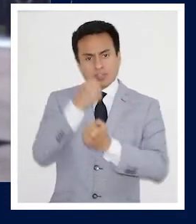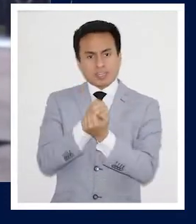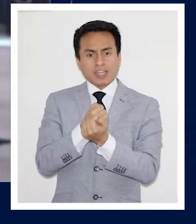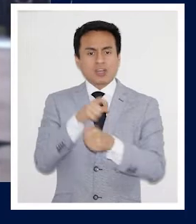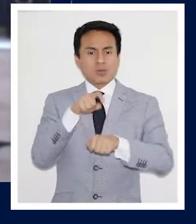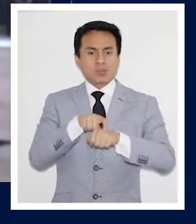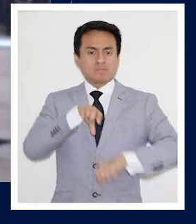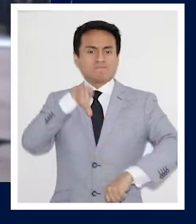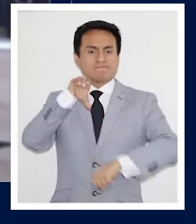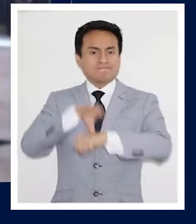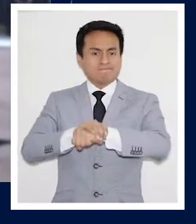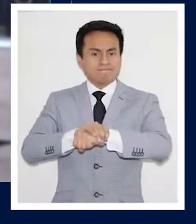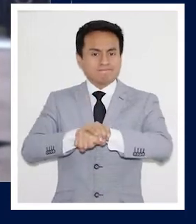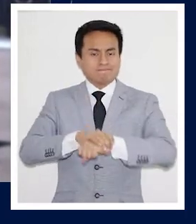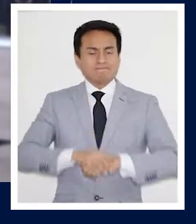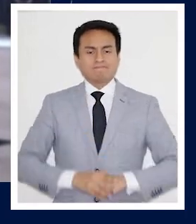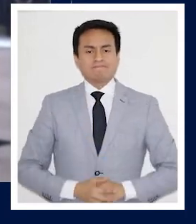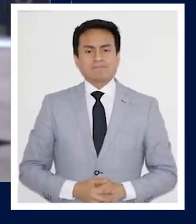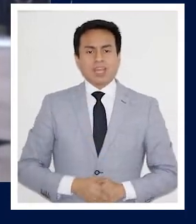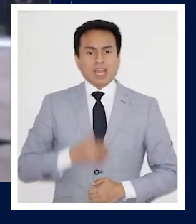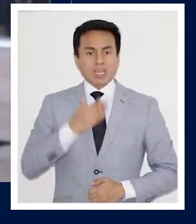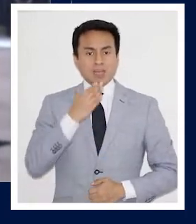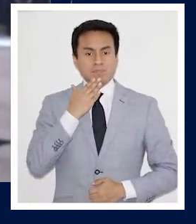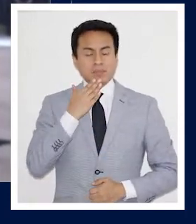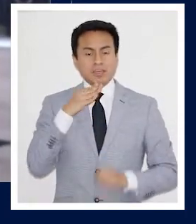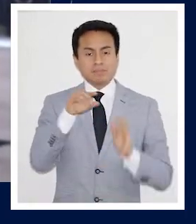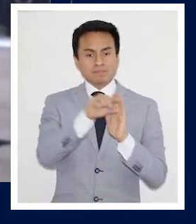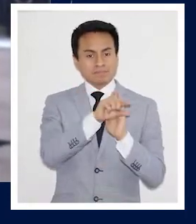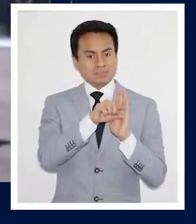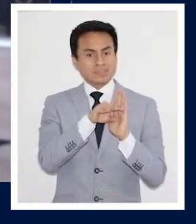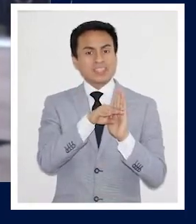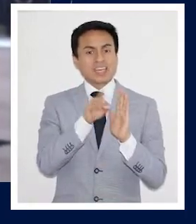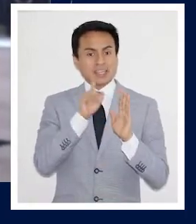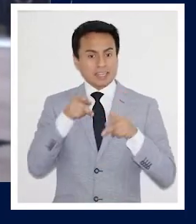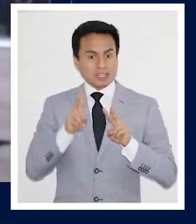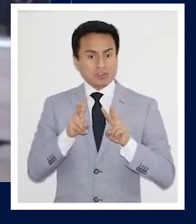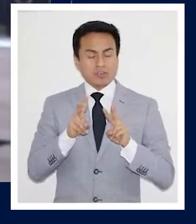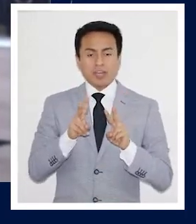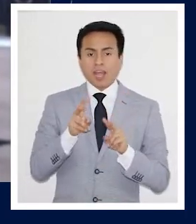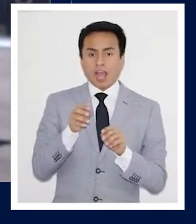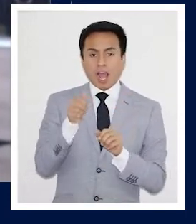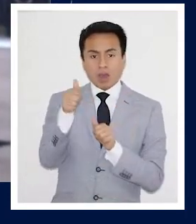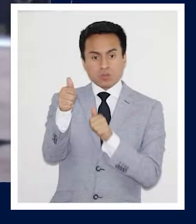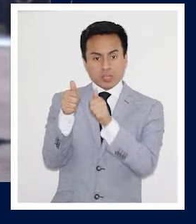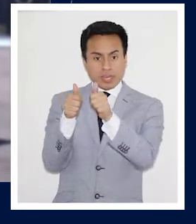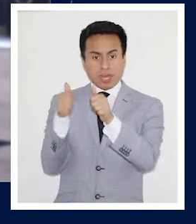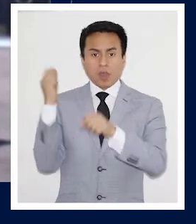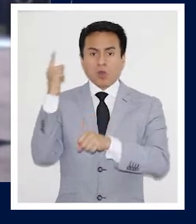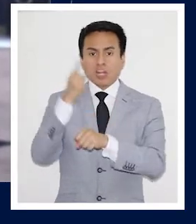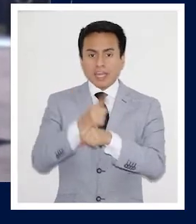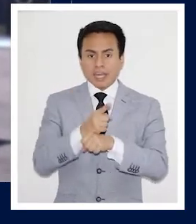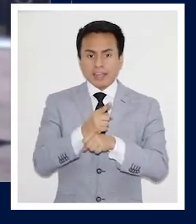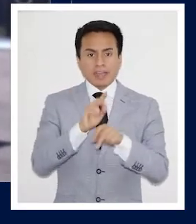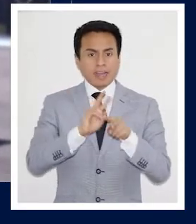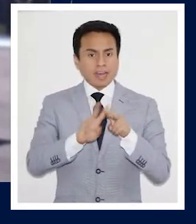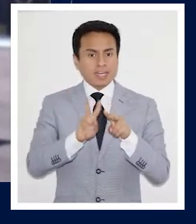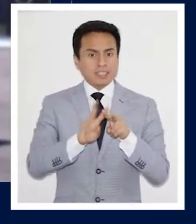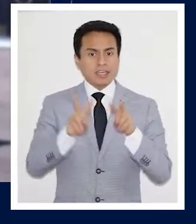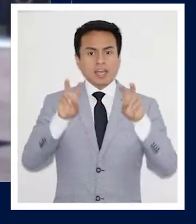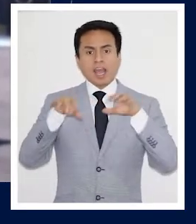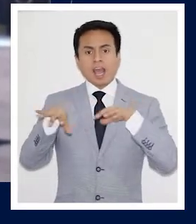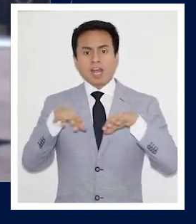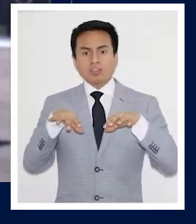custodia policial, o sea, desde su detención. También principia este derecho cuando la autoridad ordena o